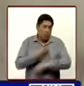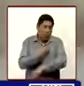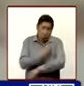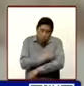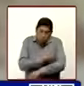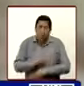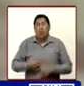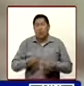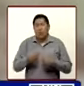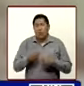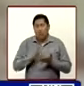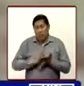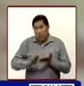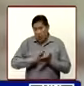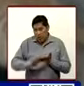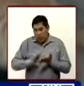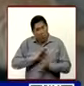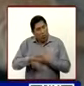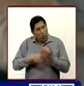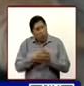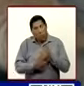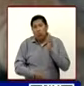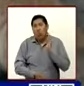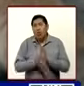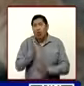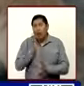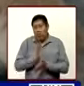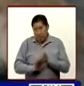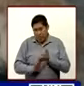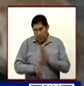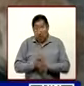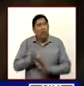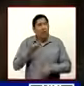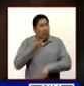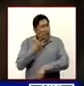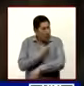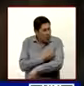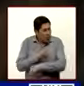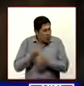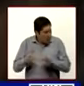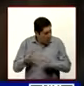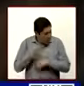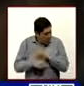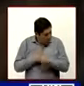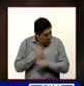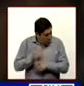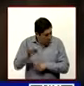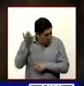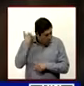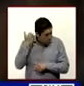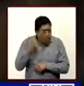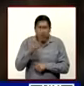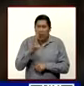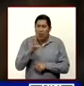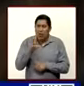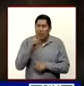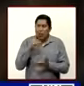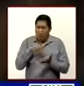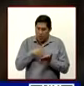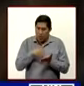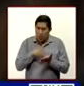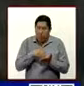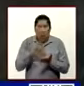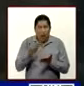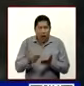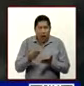vacuna y la desparasitación. Todo es completamente gratuito. En base a las vacunas que hemos tenido ya el año pasado, se han solicitado ya 70.000, entonces presumimos de